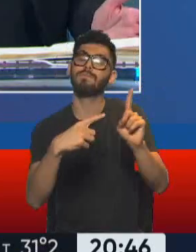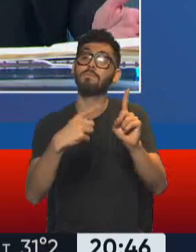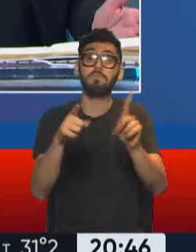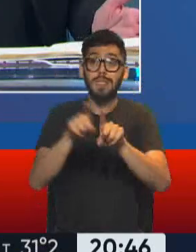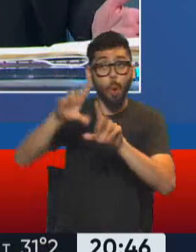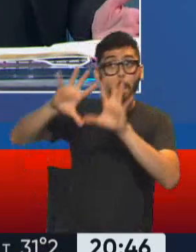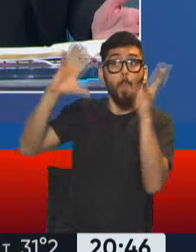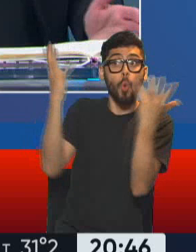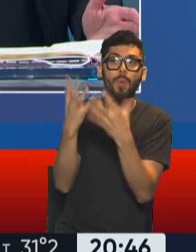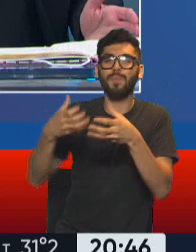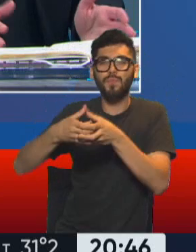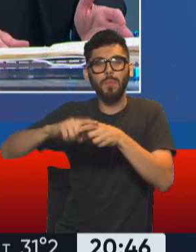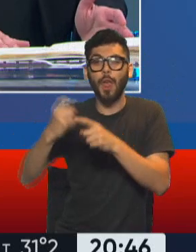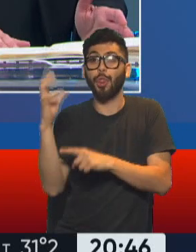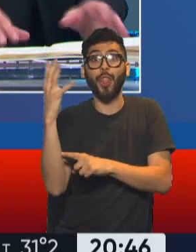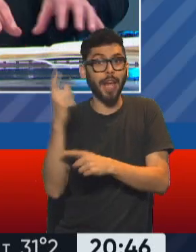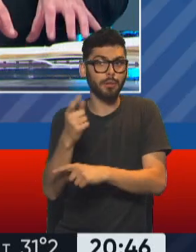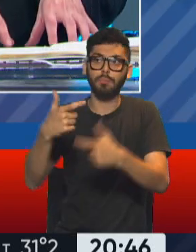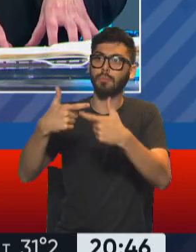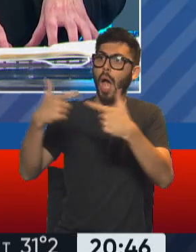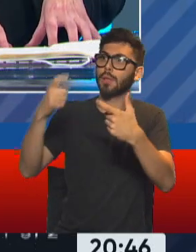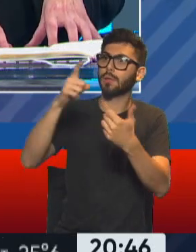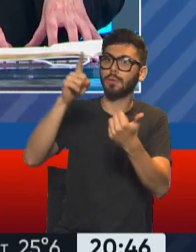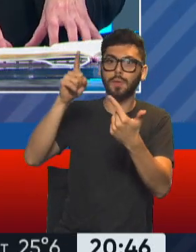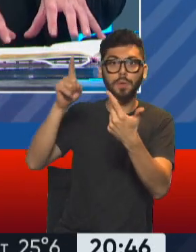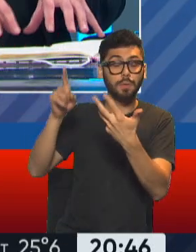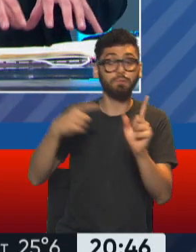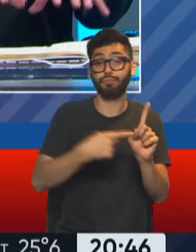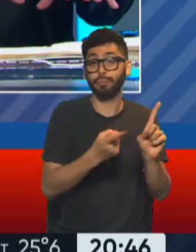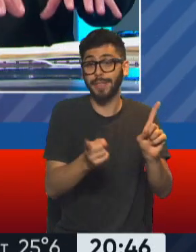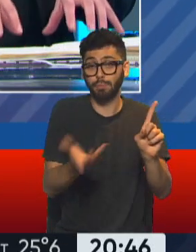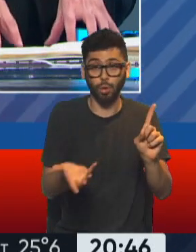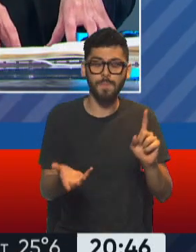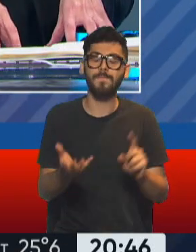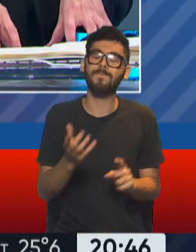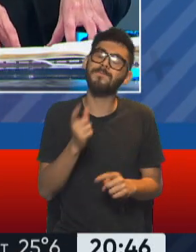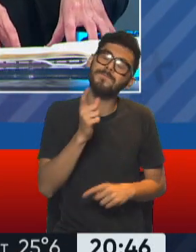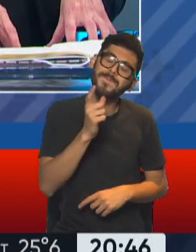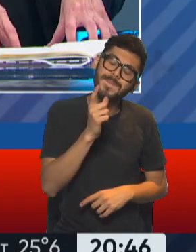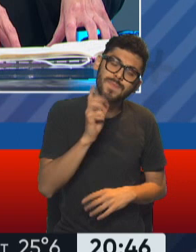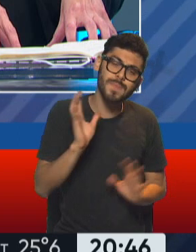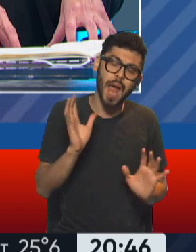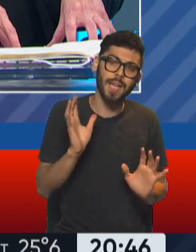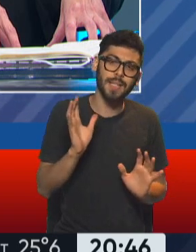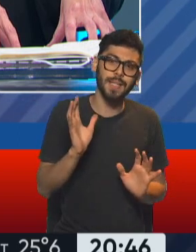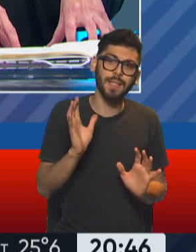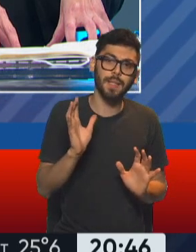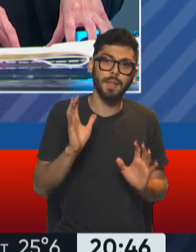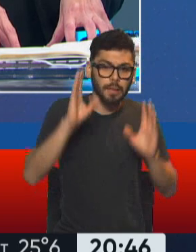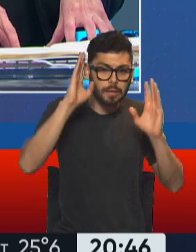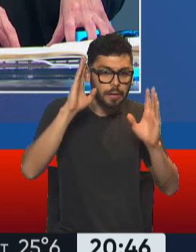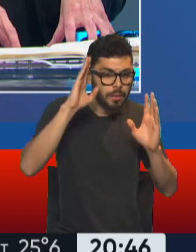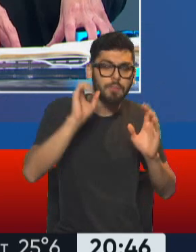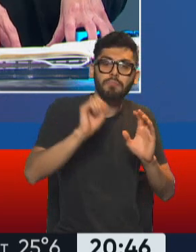partes del mundo no digamos entonces lo que me parece es es pareciera ser un fenómeno acotado a la ciudad de buenos